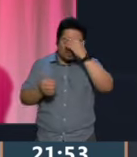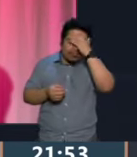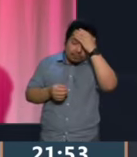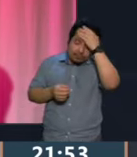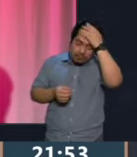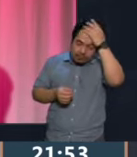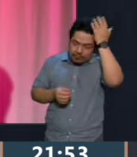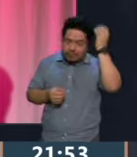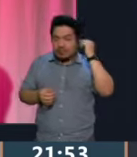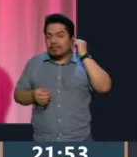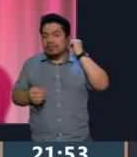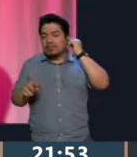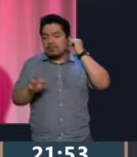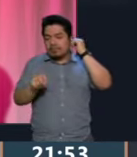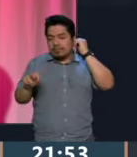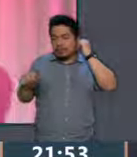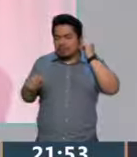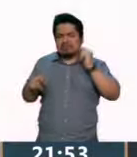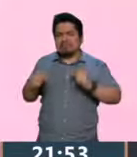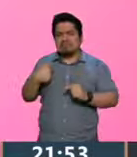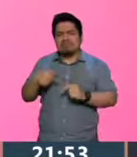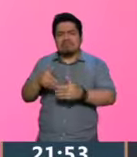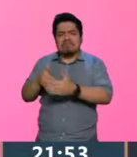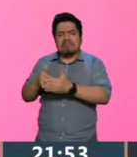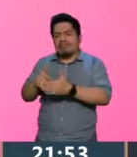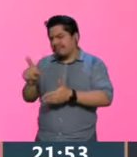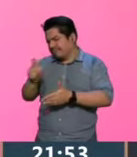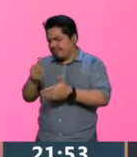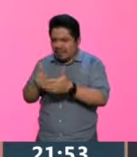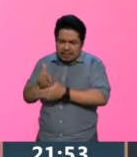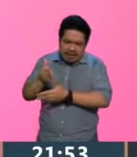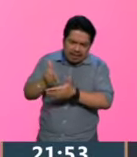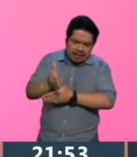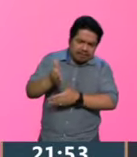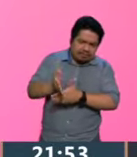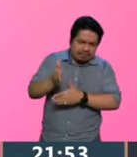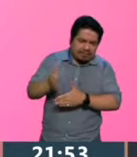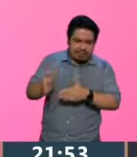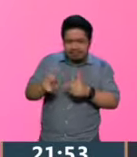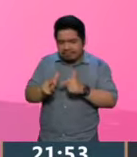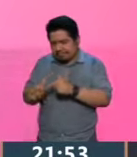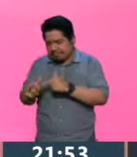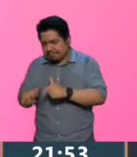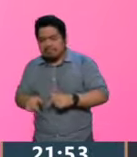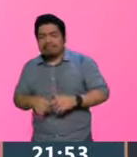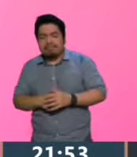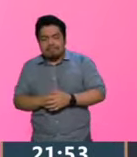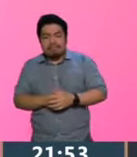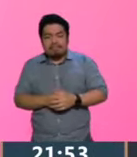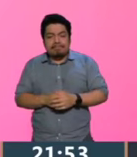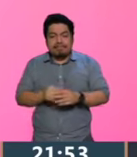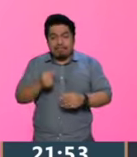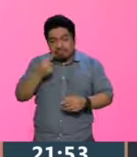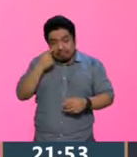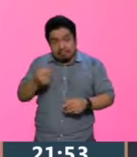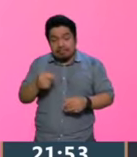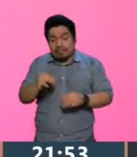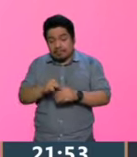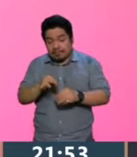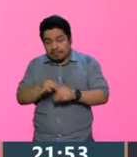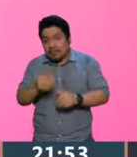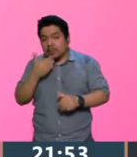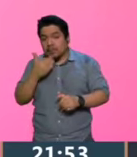Pero pues aún así eso no nos detiene, seguimos nosotros caminando, y al final algo de lo que está muy bien en esta elección